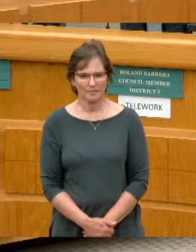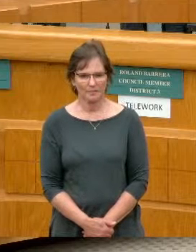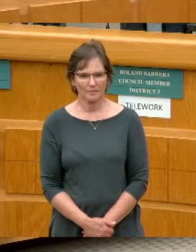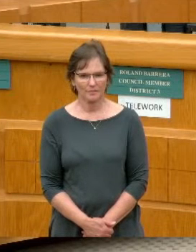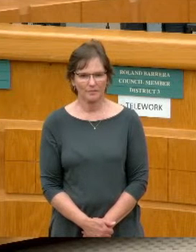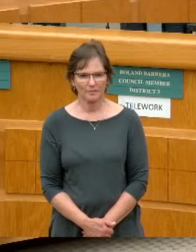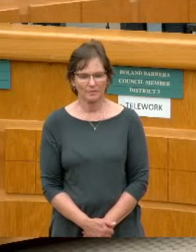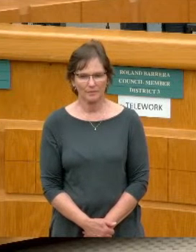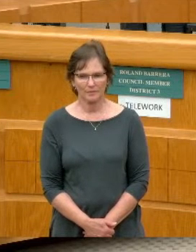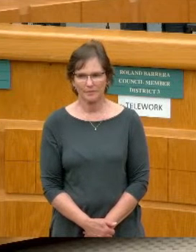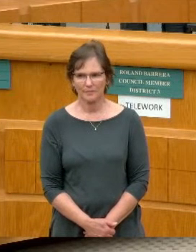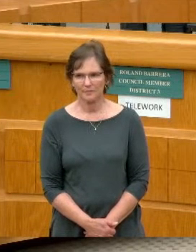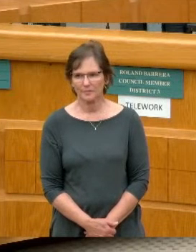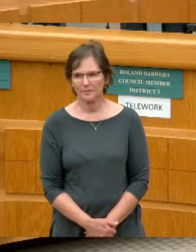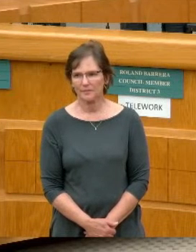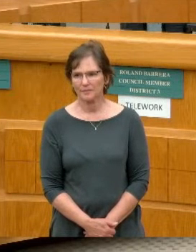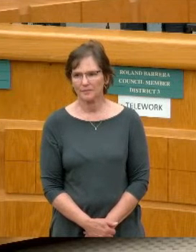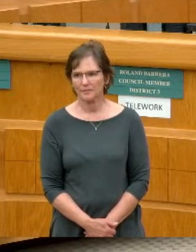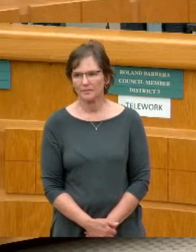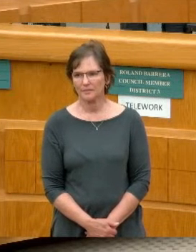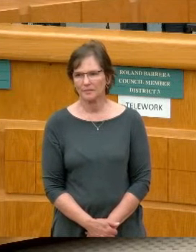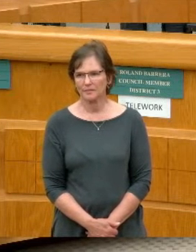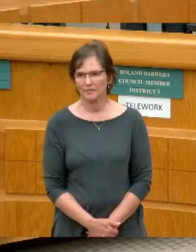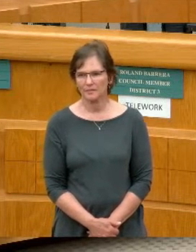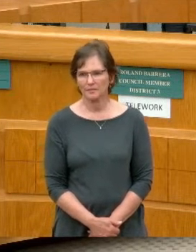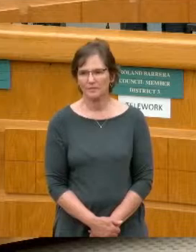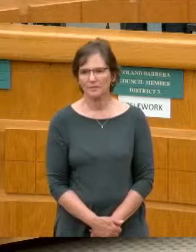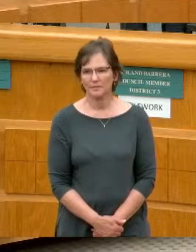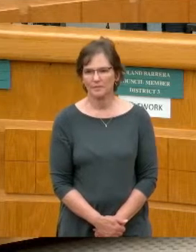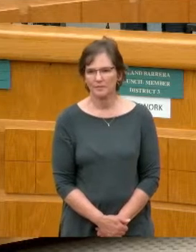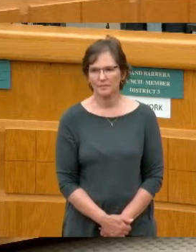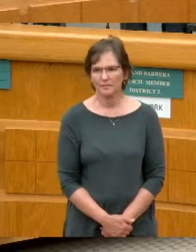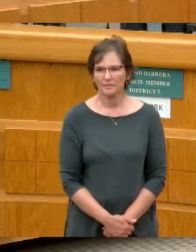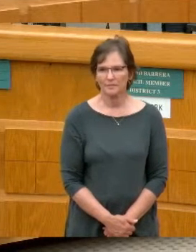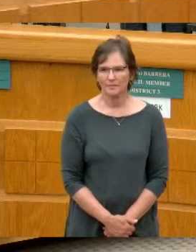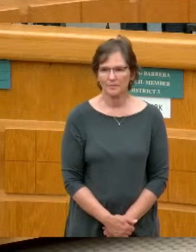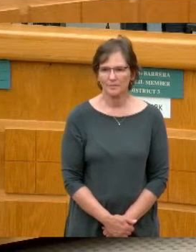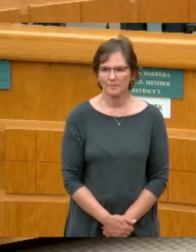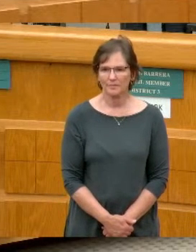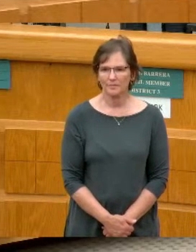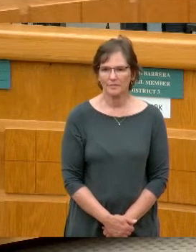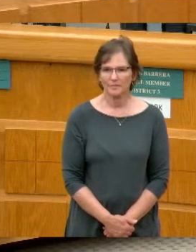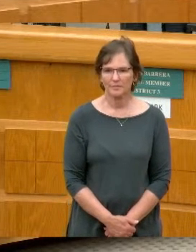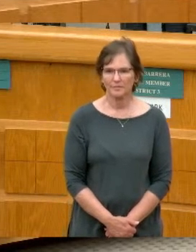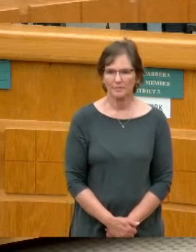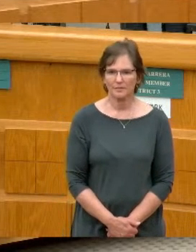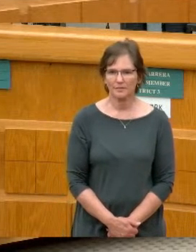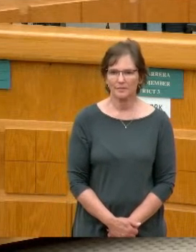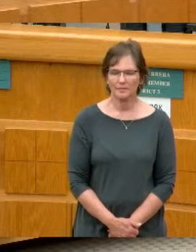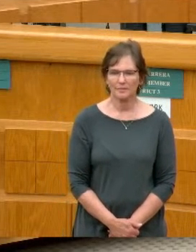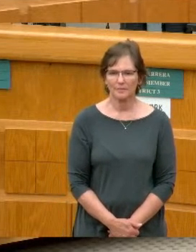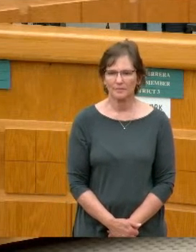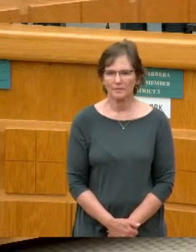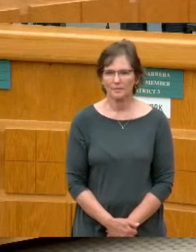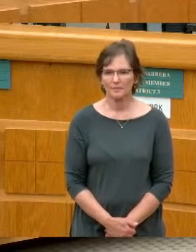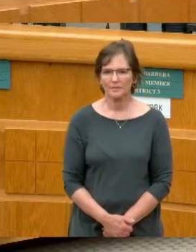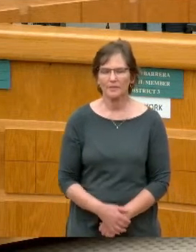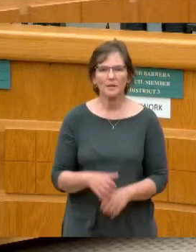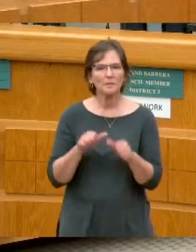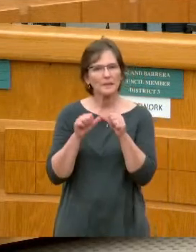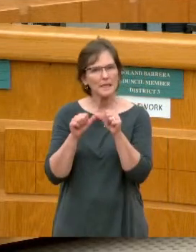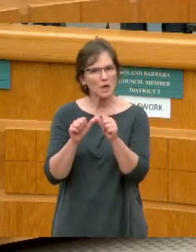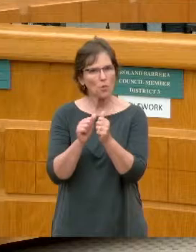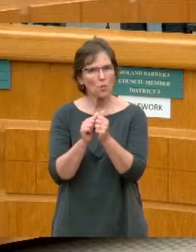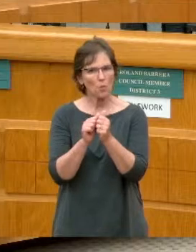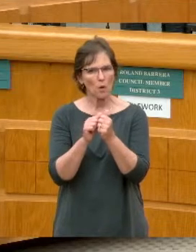se encuentra en 1.8, posiblemente mayor, ya que los casos nuevos han aumentado localmente a 3 dígitos, por primera ocasión en más de